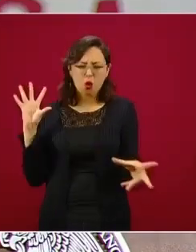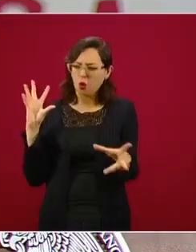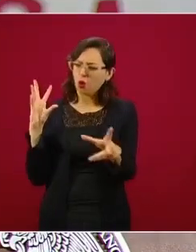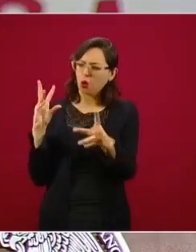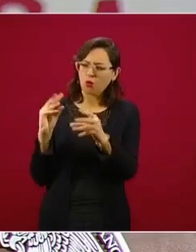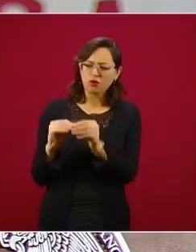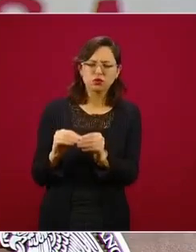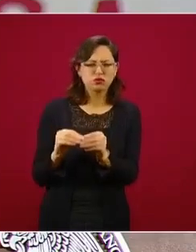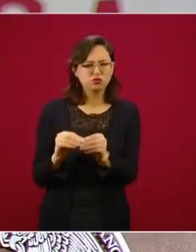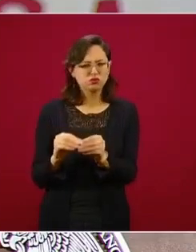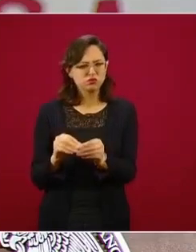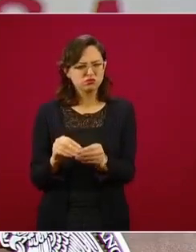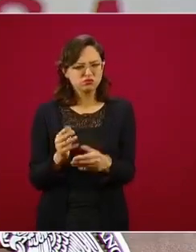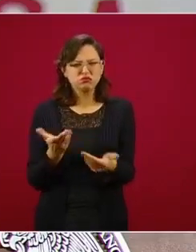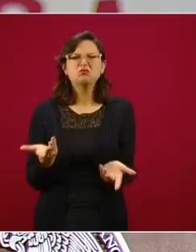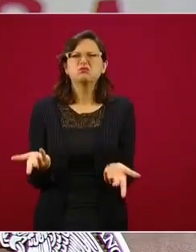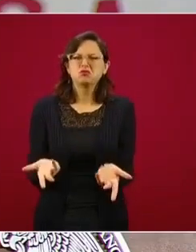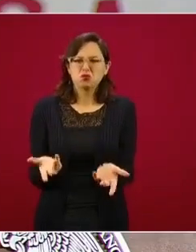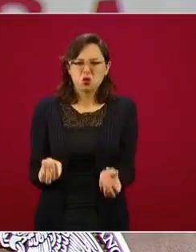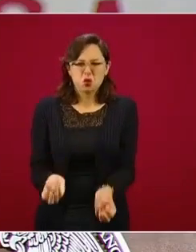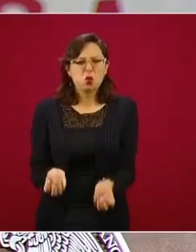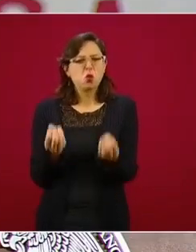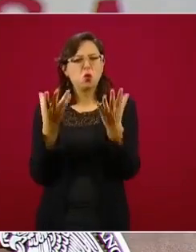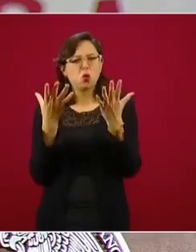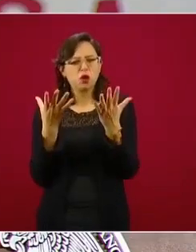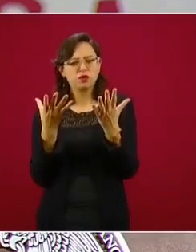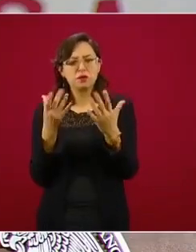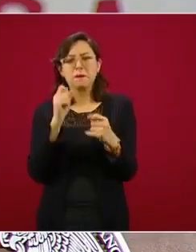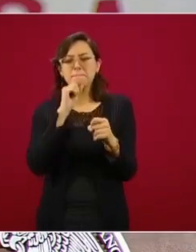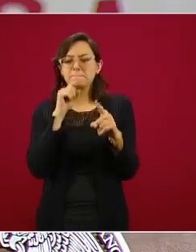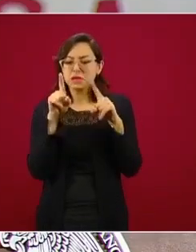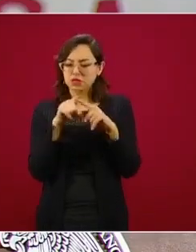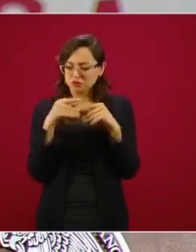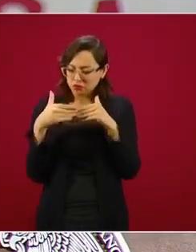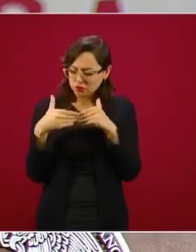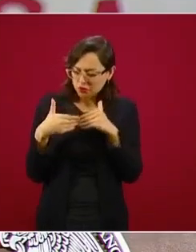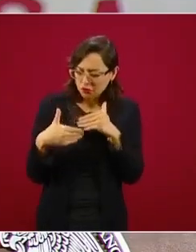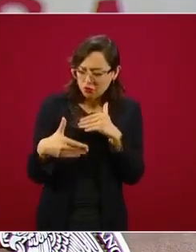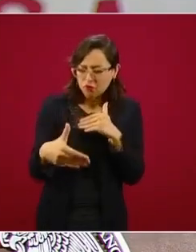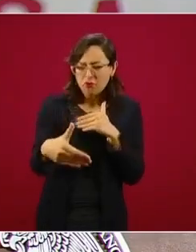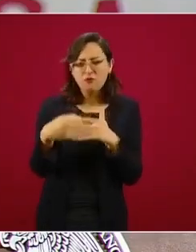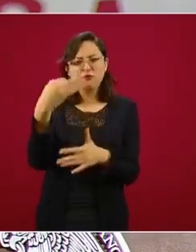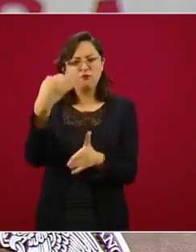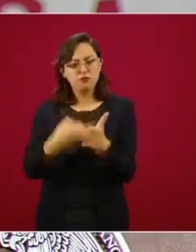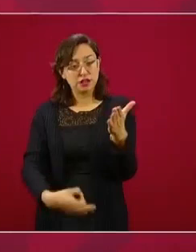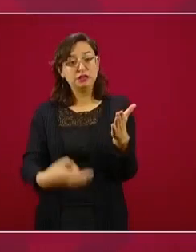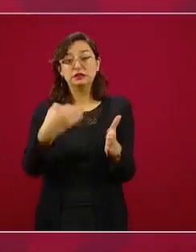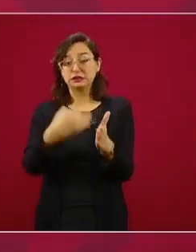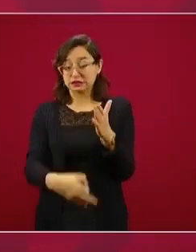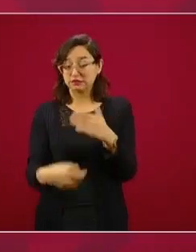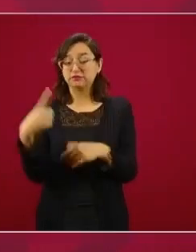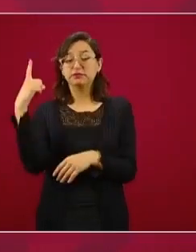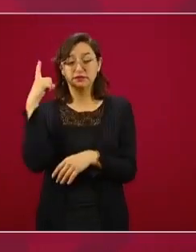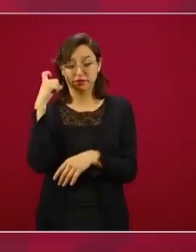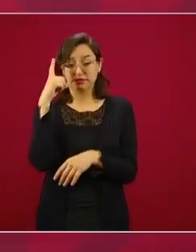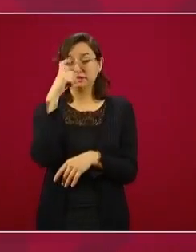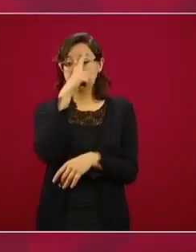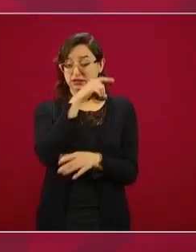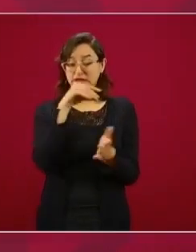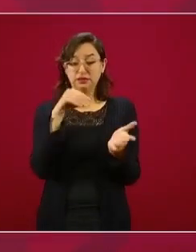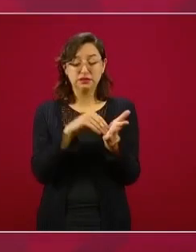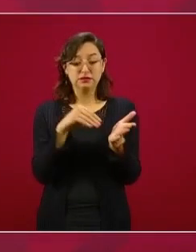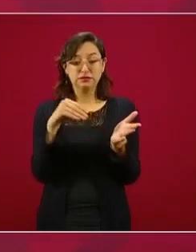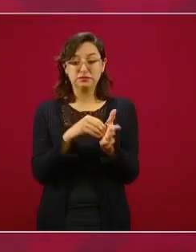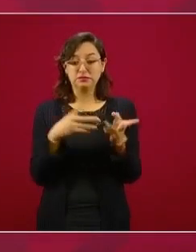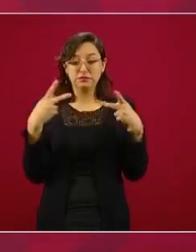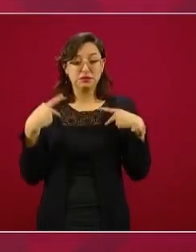que viene. En el siguiente camino que tenemos todavía difícil, desde luego en